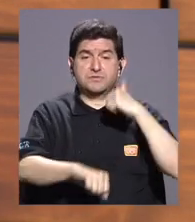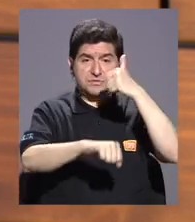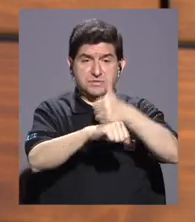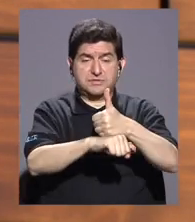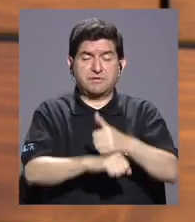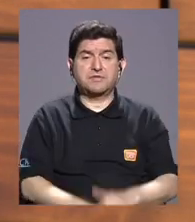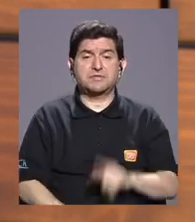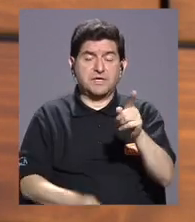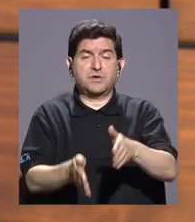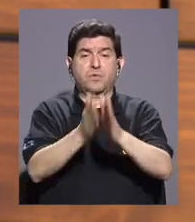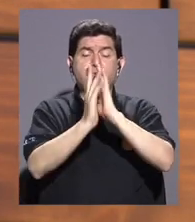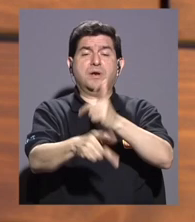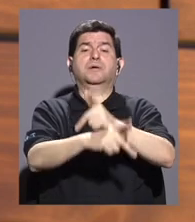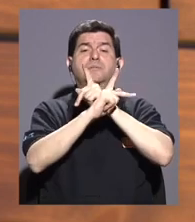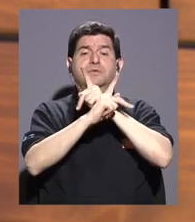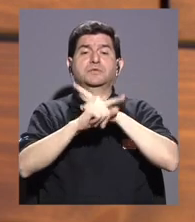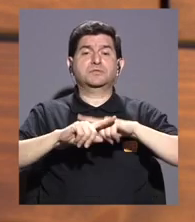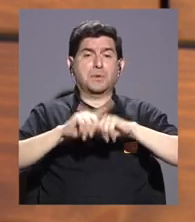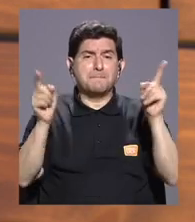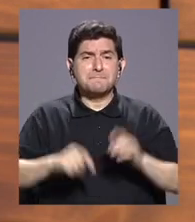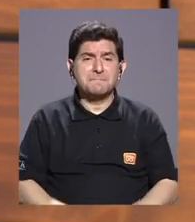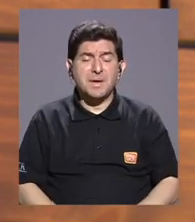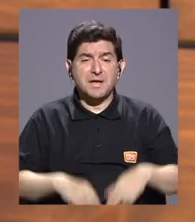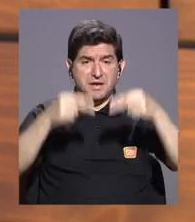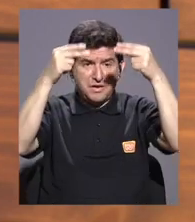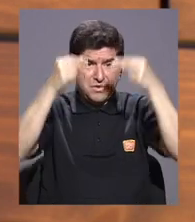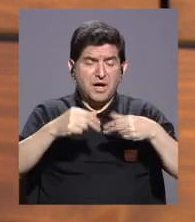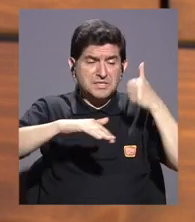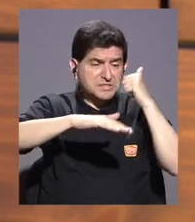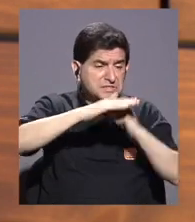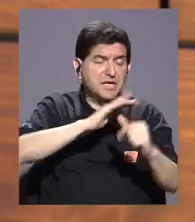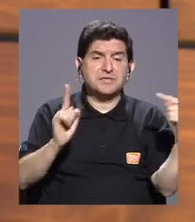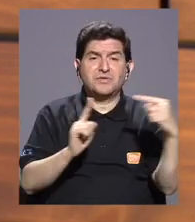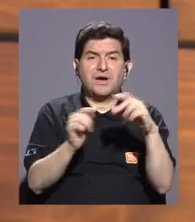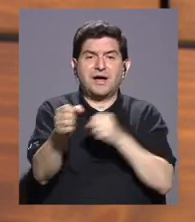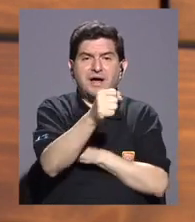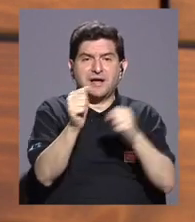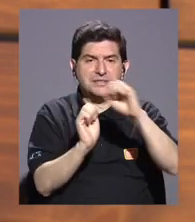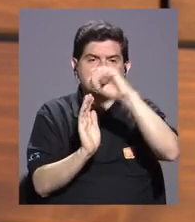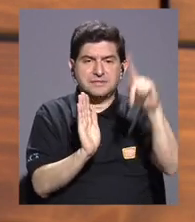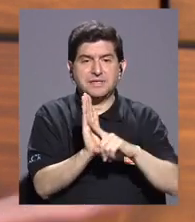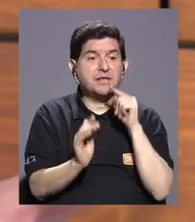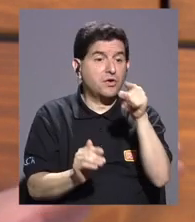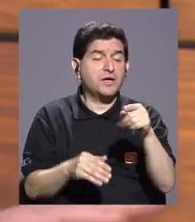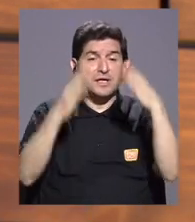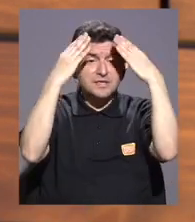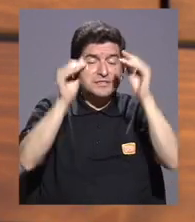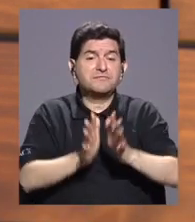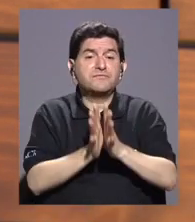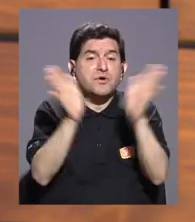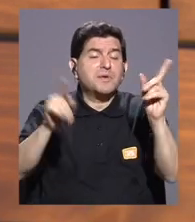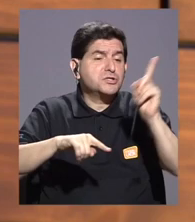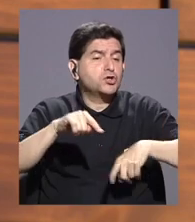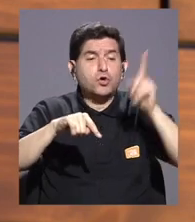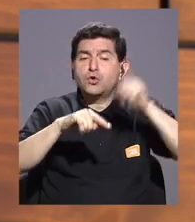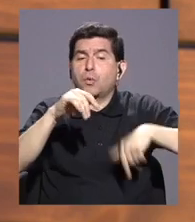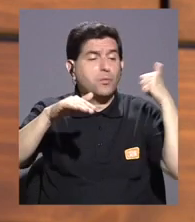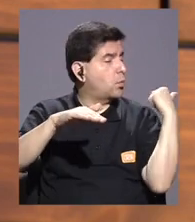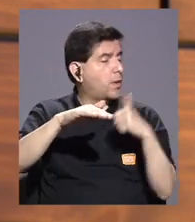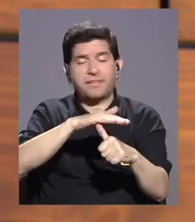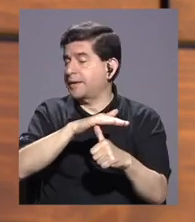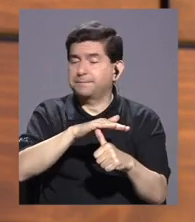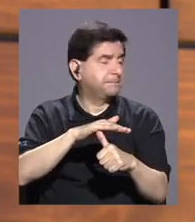realmente Hacienda tapó esta información hasta que la Sala Constitucional le dijo esto es información pública, ustedes no pueden